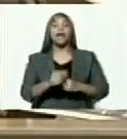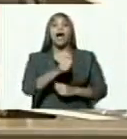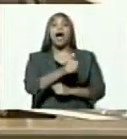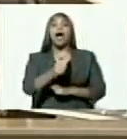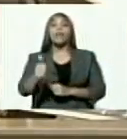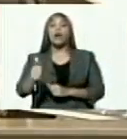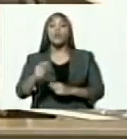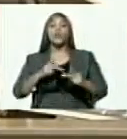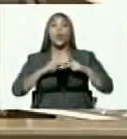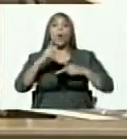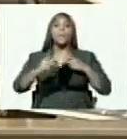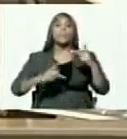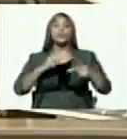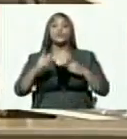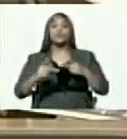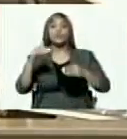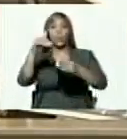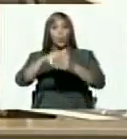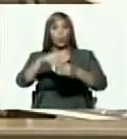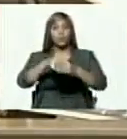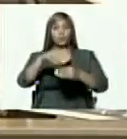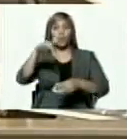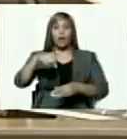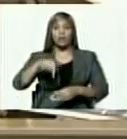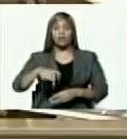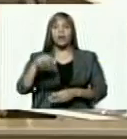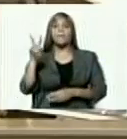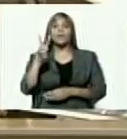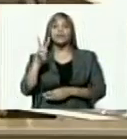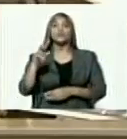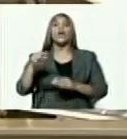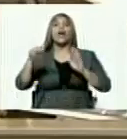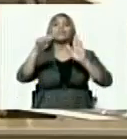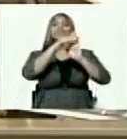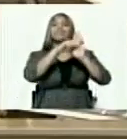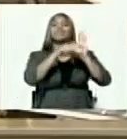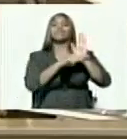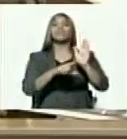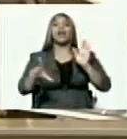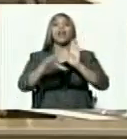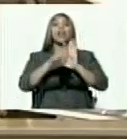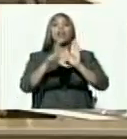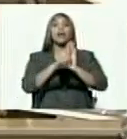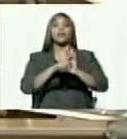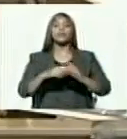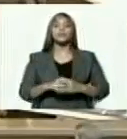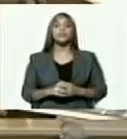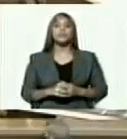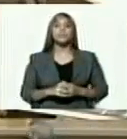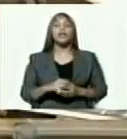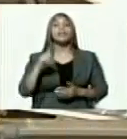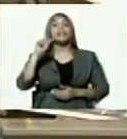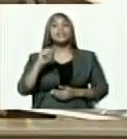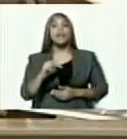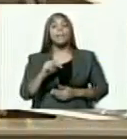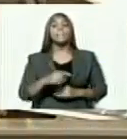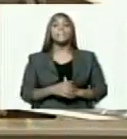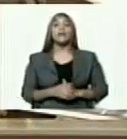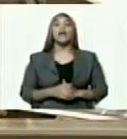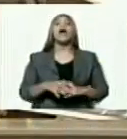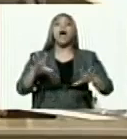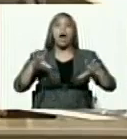de los procesos electorales que tienen contemplados en la Constitución de la República Bolivariana de Venezuela y garantizar la